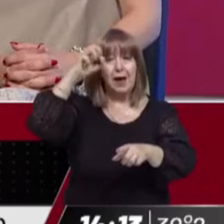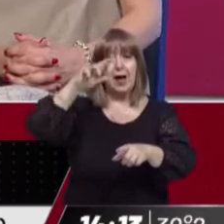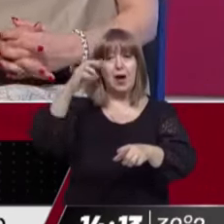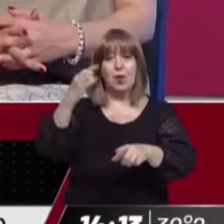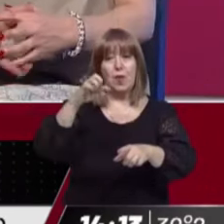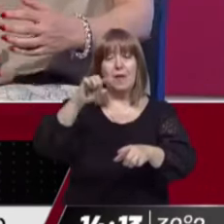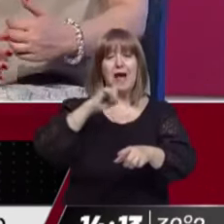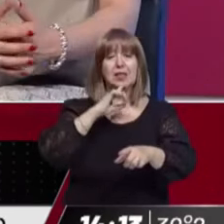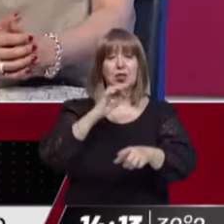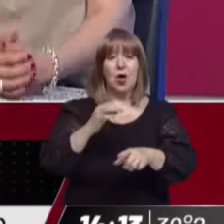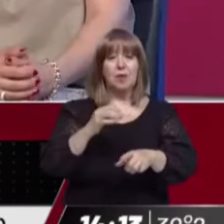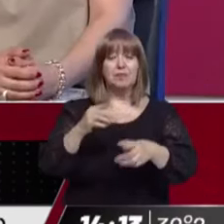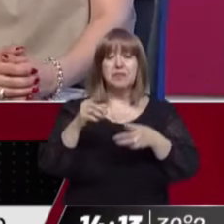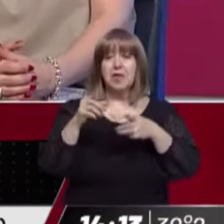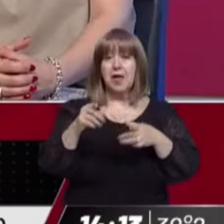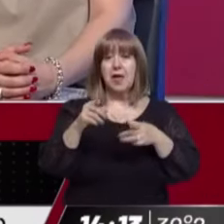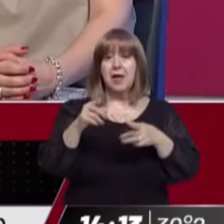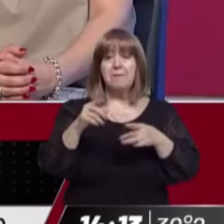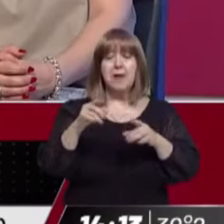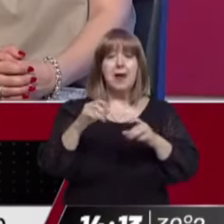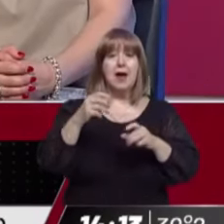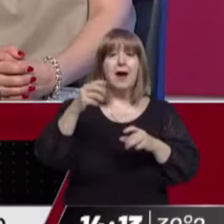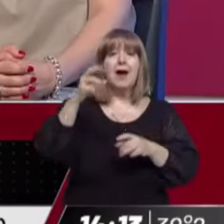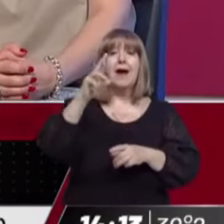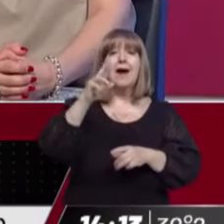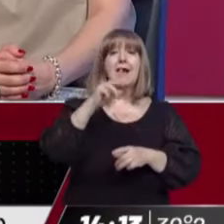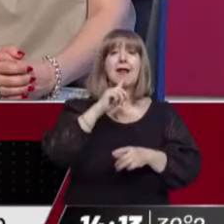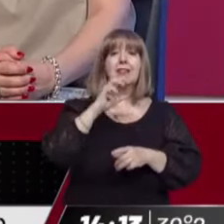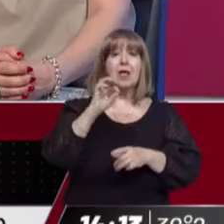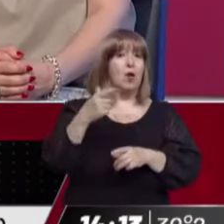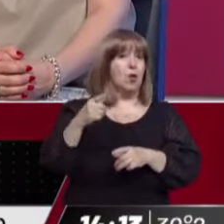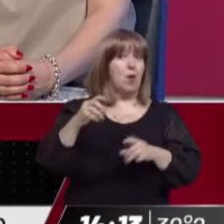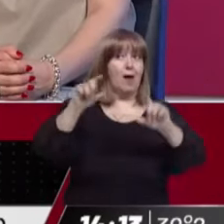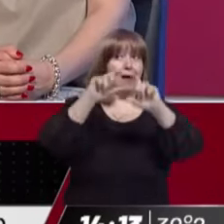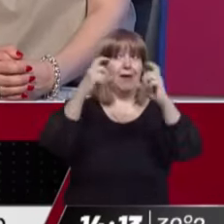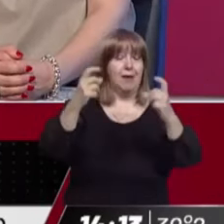la RTO porque por lo menos no se veía doble ahí en el parabrisas para aclararlo también y seguir el tema mañana. Gracias.